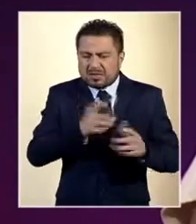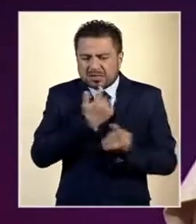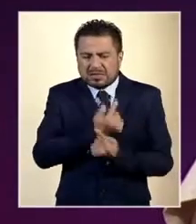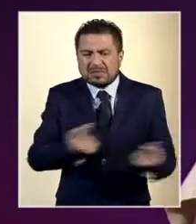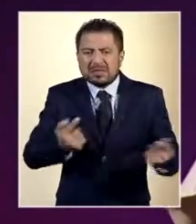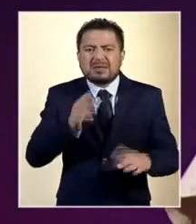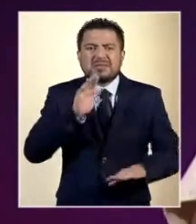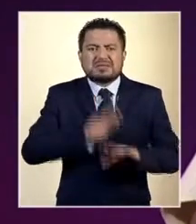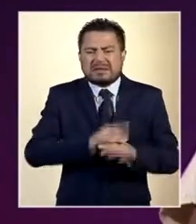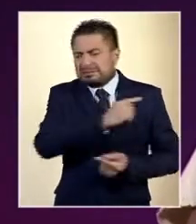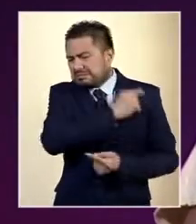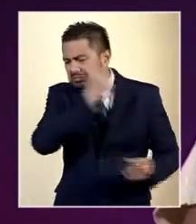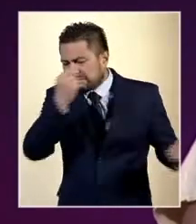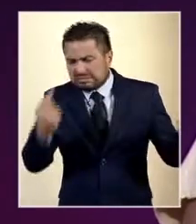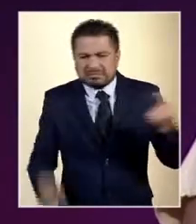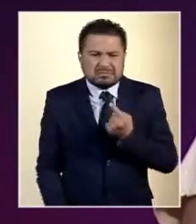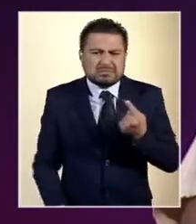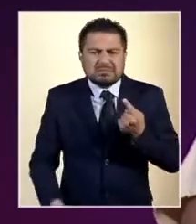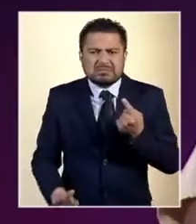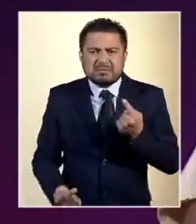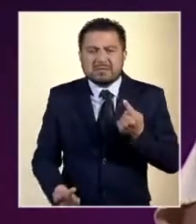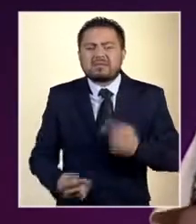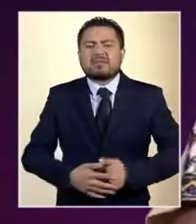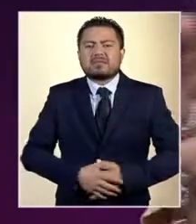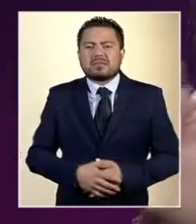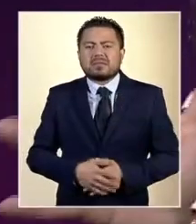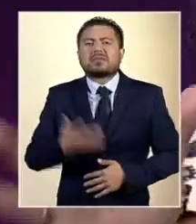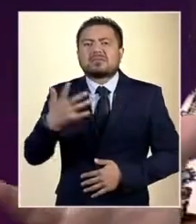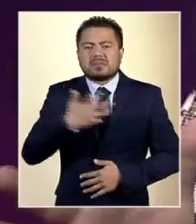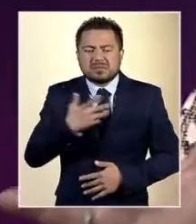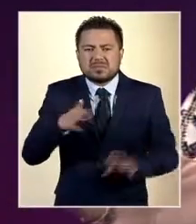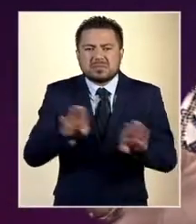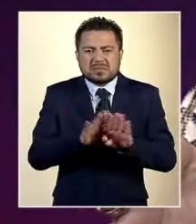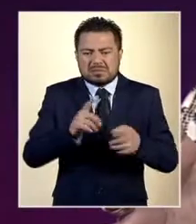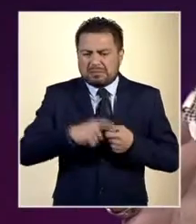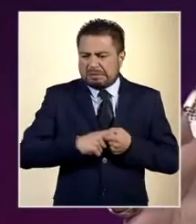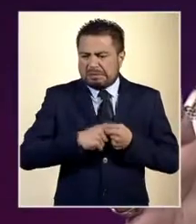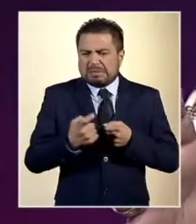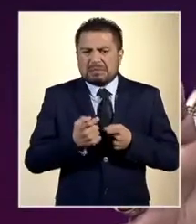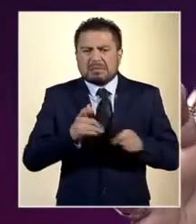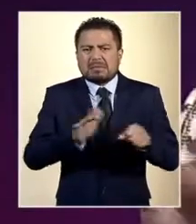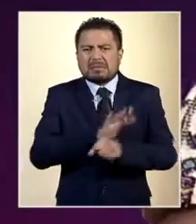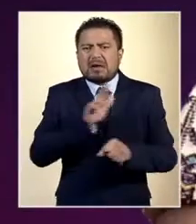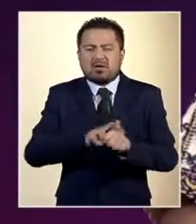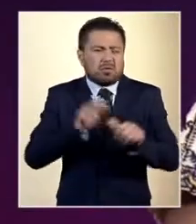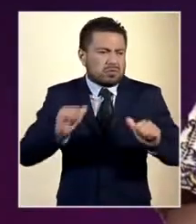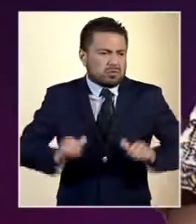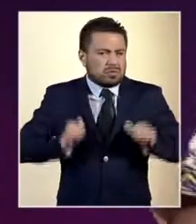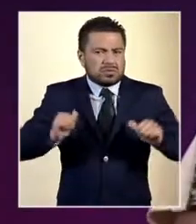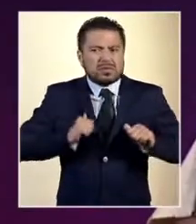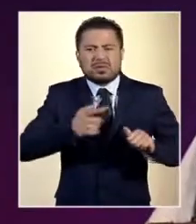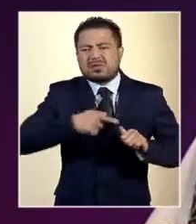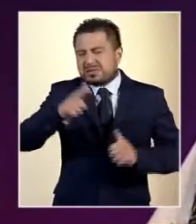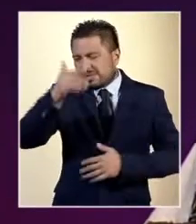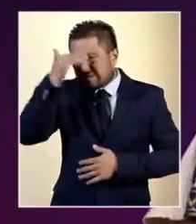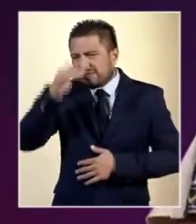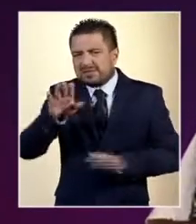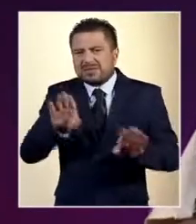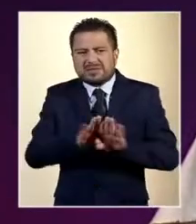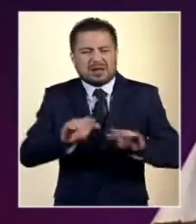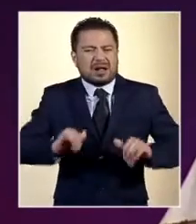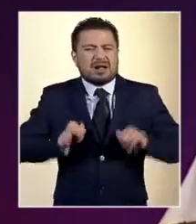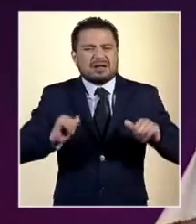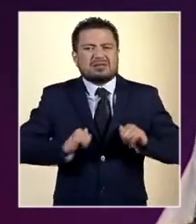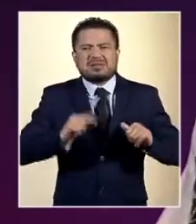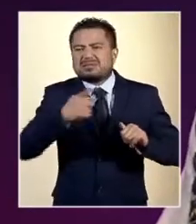niños más pequeños y había como una exclusión muy grande hacia los adolescentes, porque pues ya sabes, ¿no? O sea, los